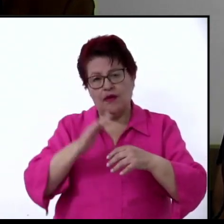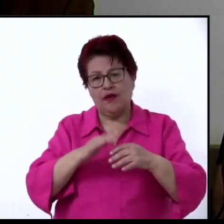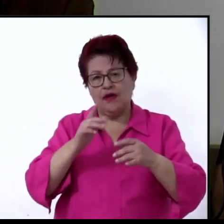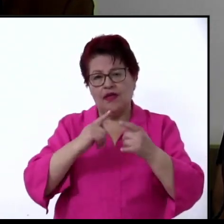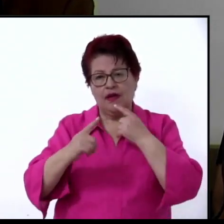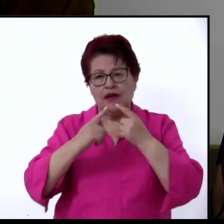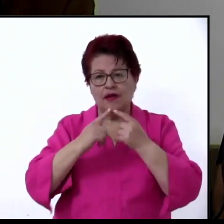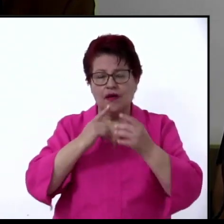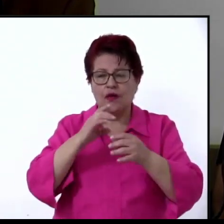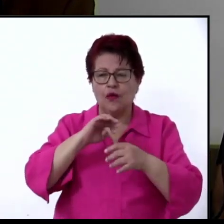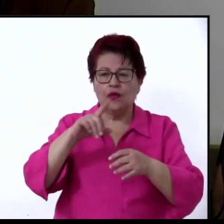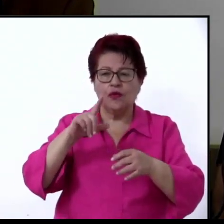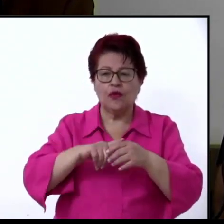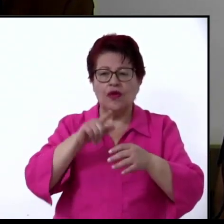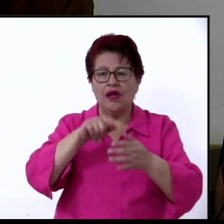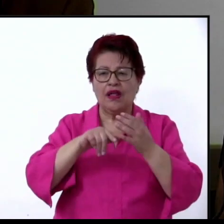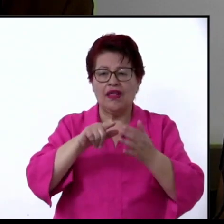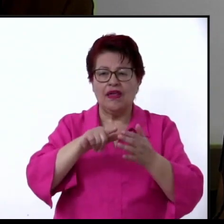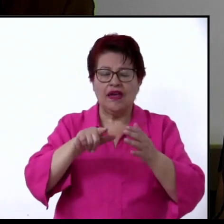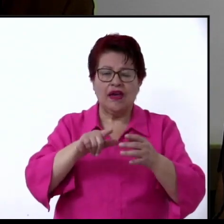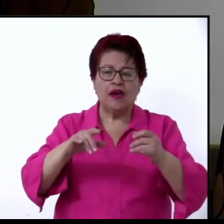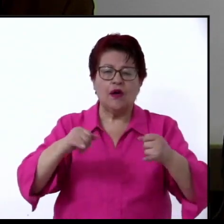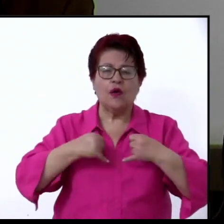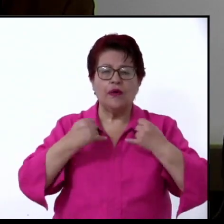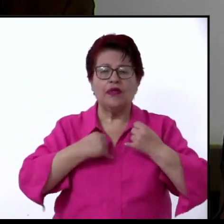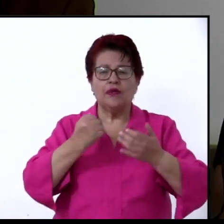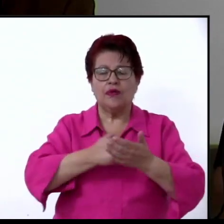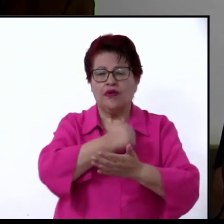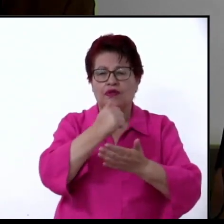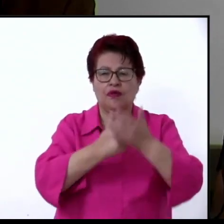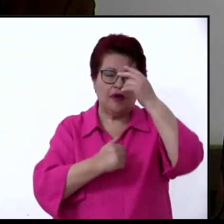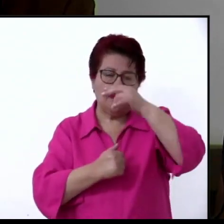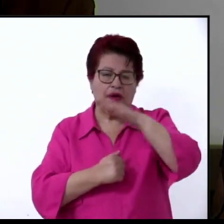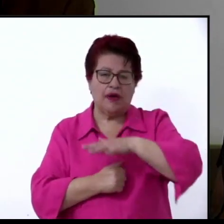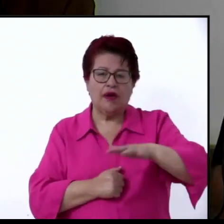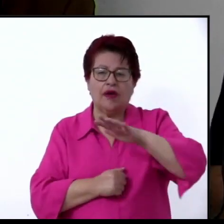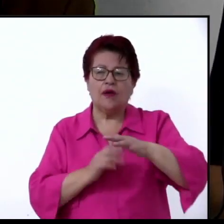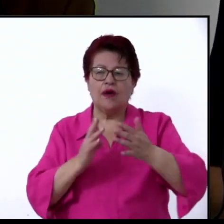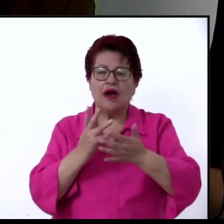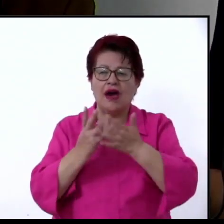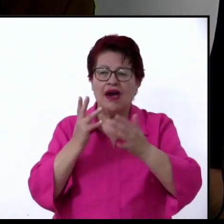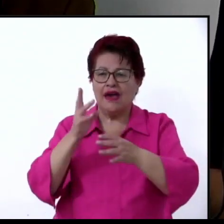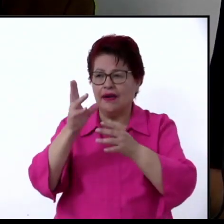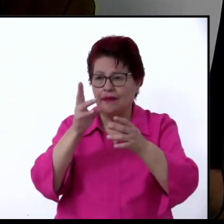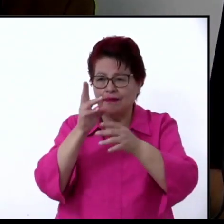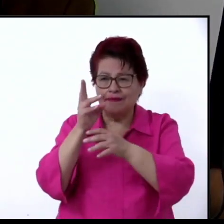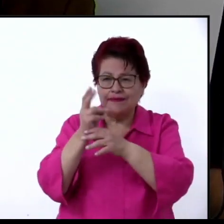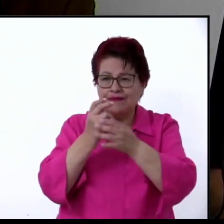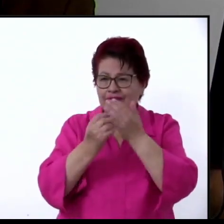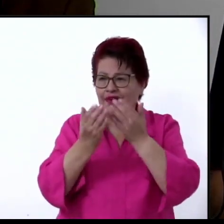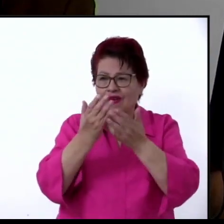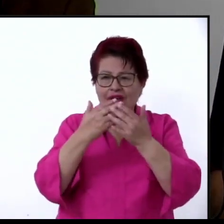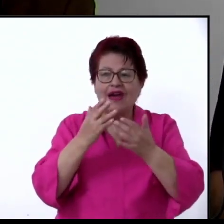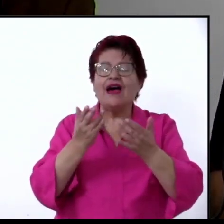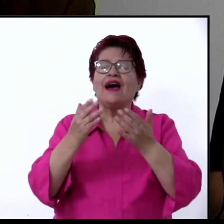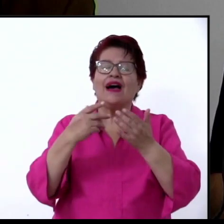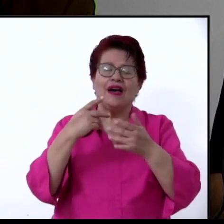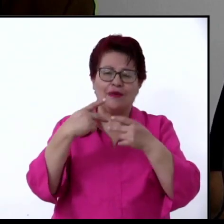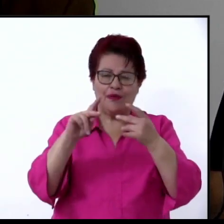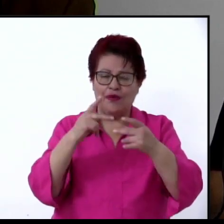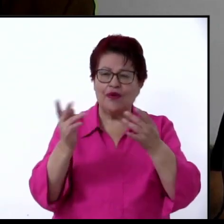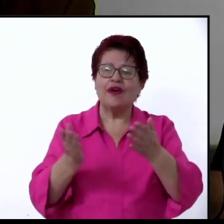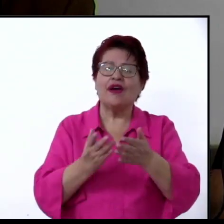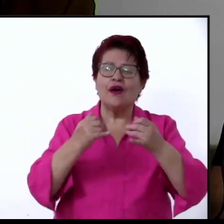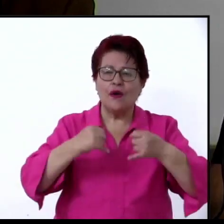diálogo multicultural para la empleabilidad de las juventudes de la Ciudad de México, que recoge muchas de las inquietudes que tú planteas para